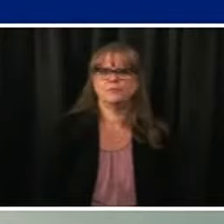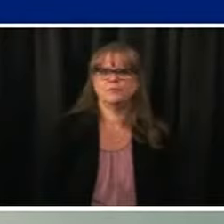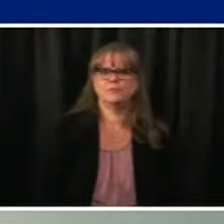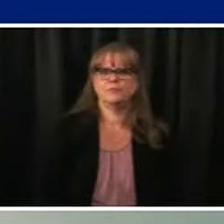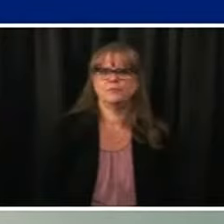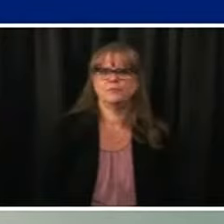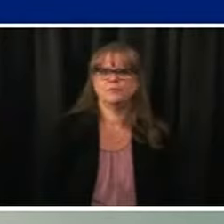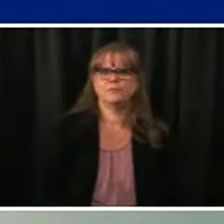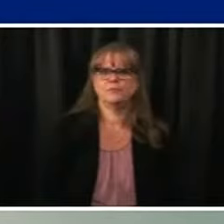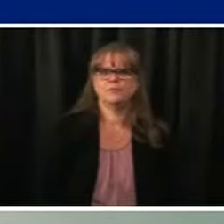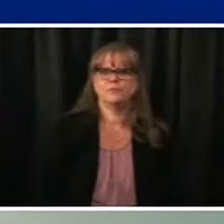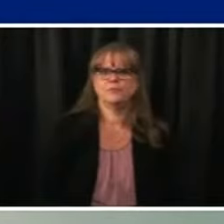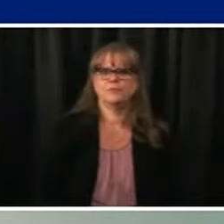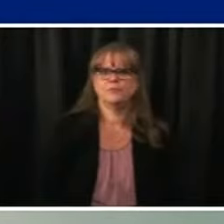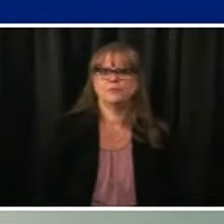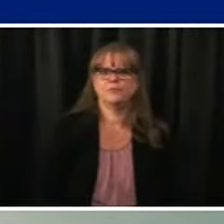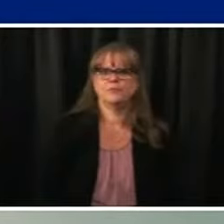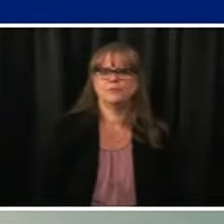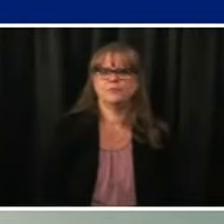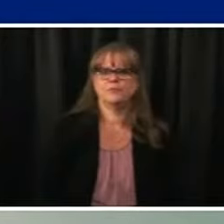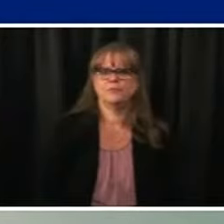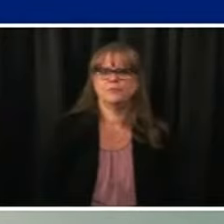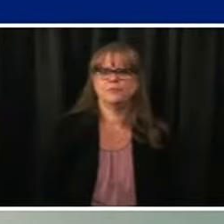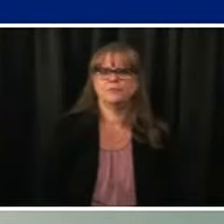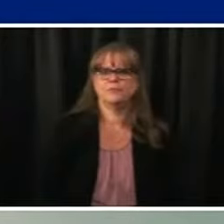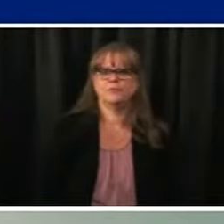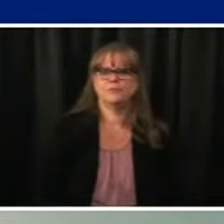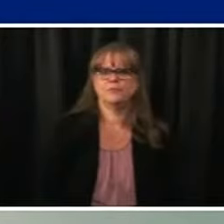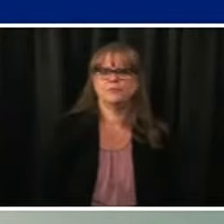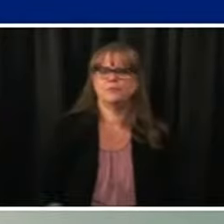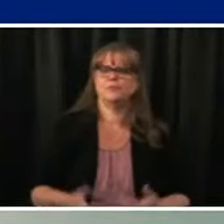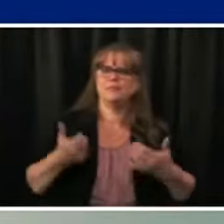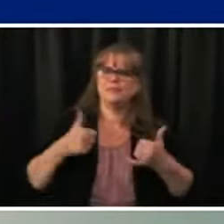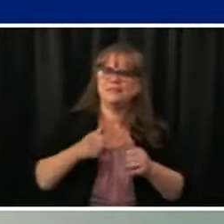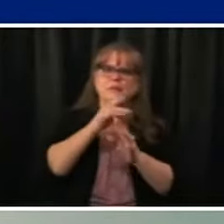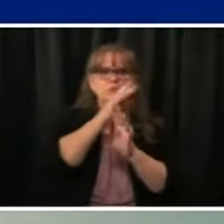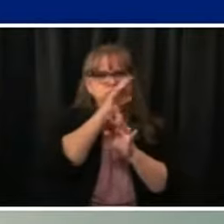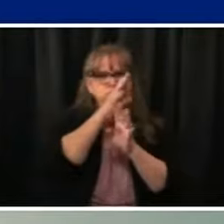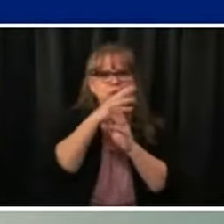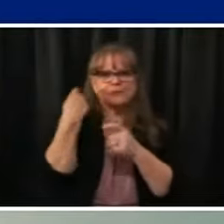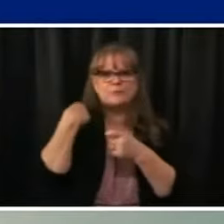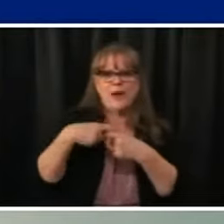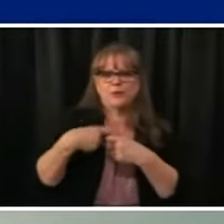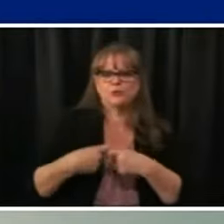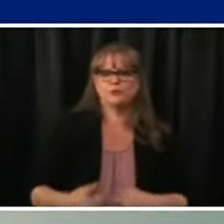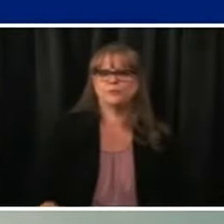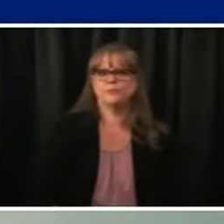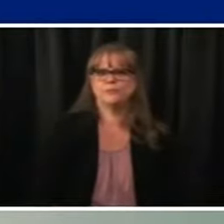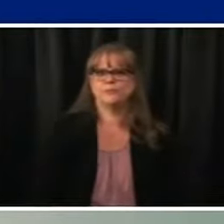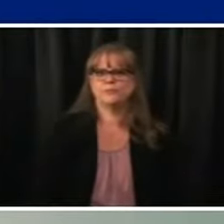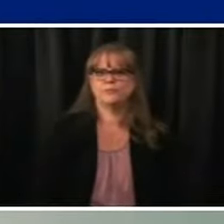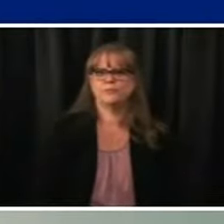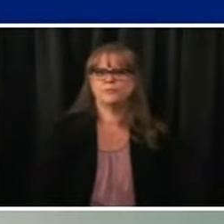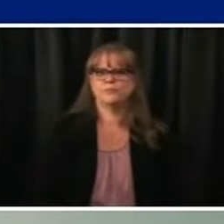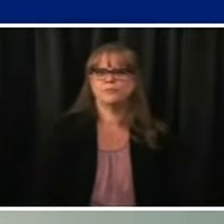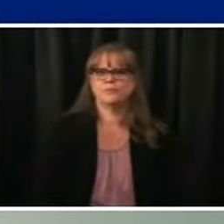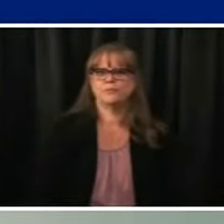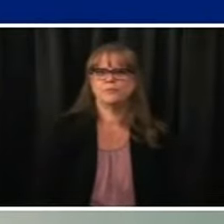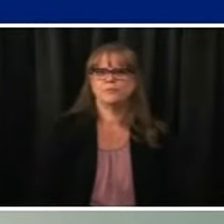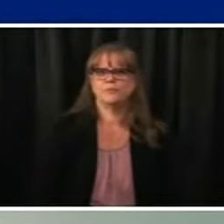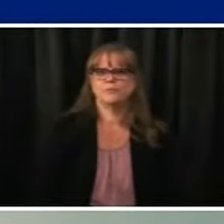pueden sufrir. Desgraciadamente, en nuestra comunidad somos los más afectados porque no tenemos acceso